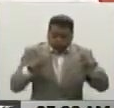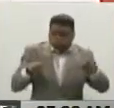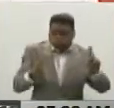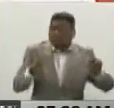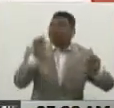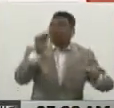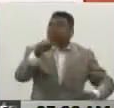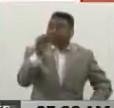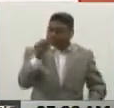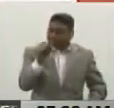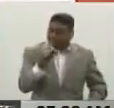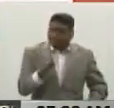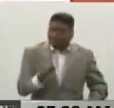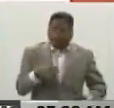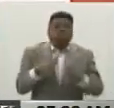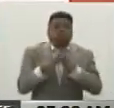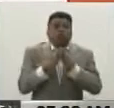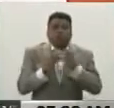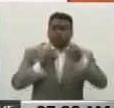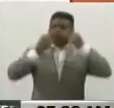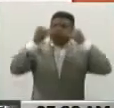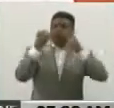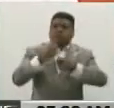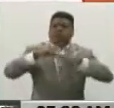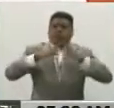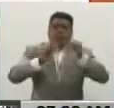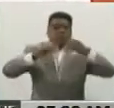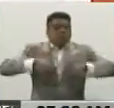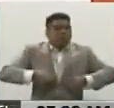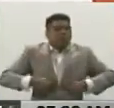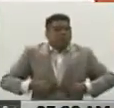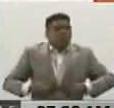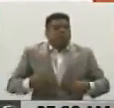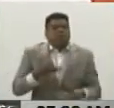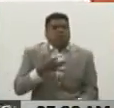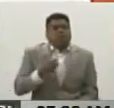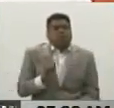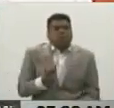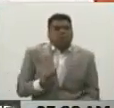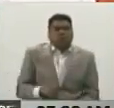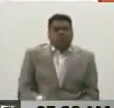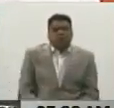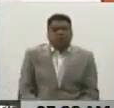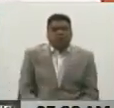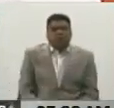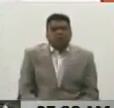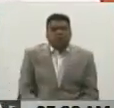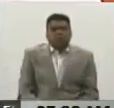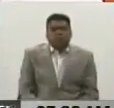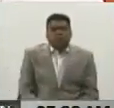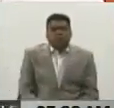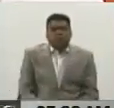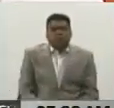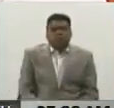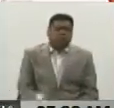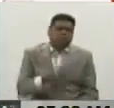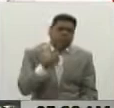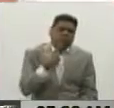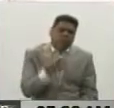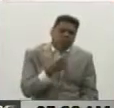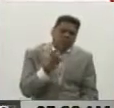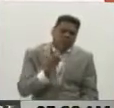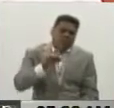de la consolidación de todos los esfuerzos que existen en esa materia. Te puedo decir que en